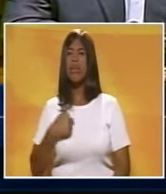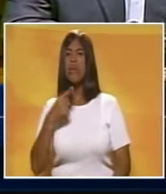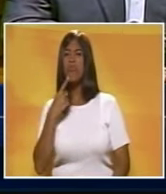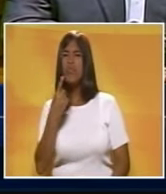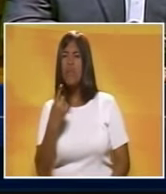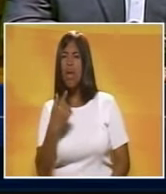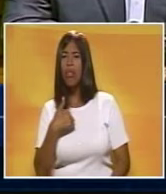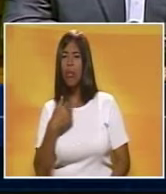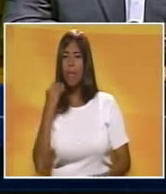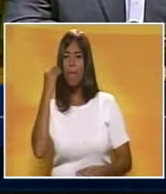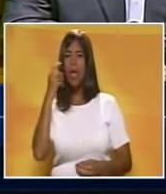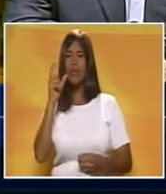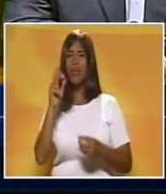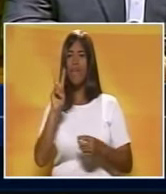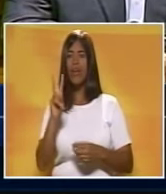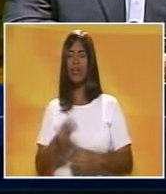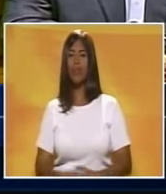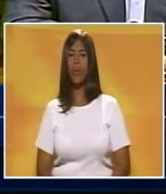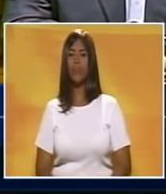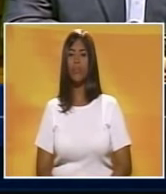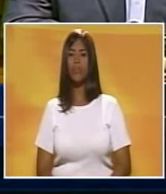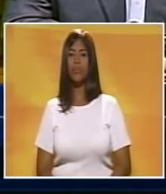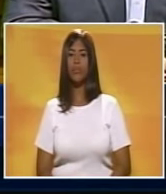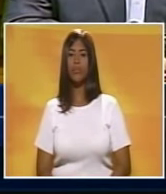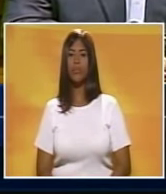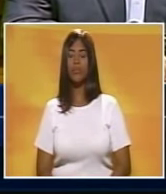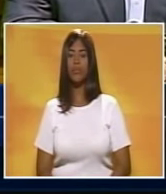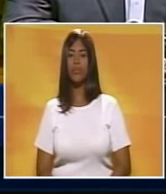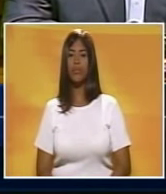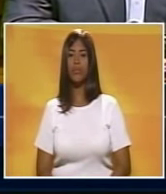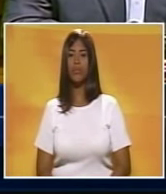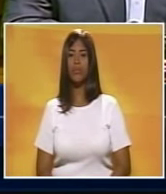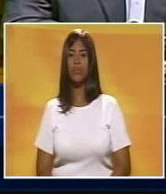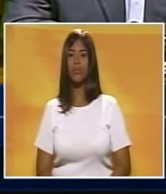ustedes, los venezolanos,